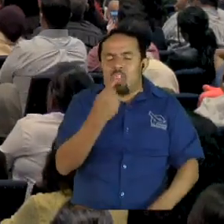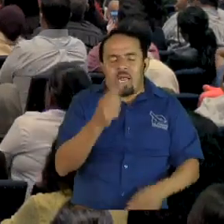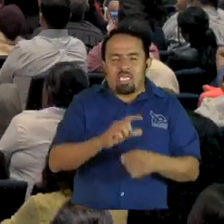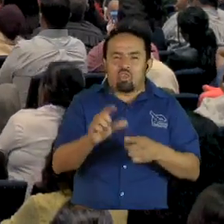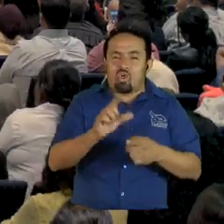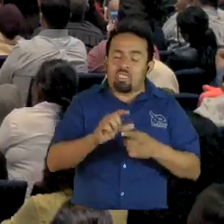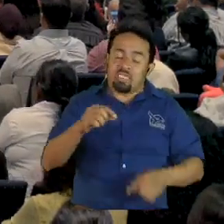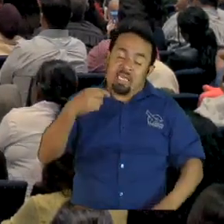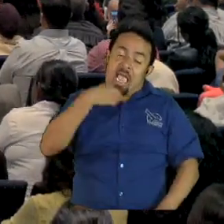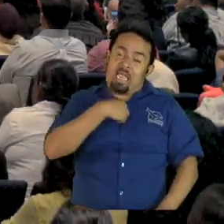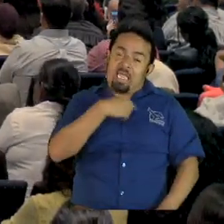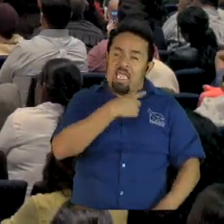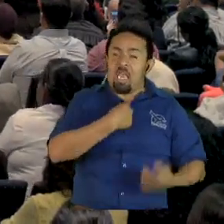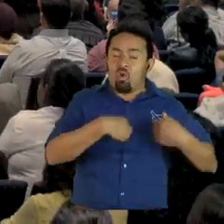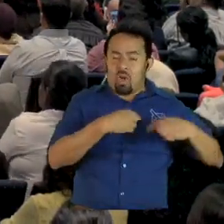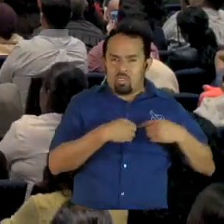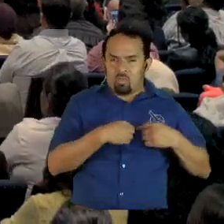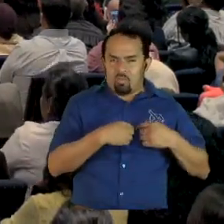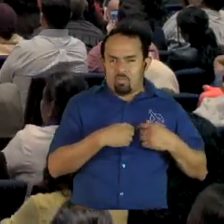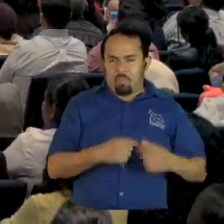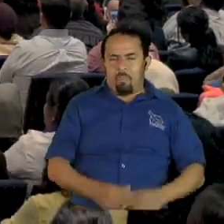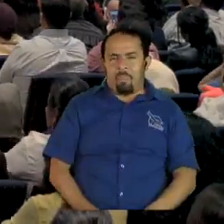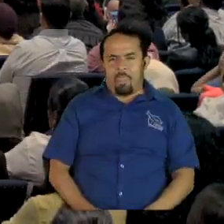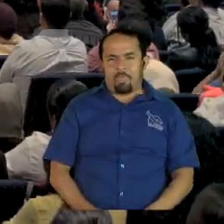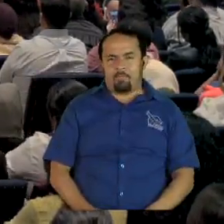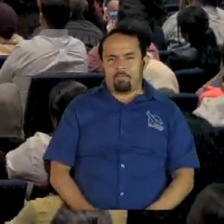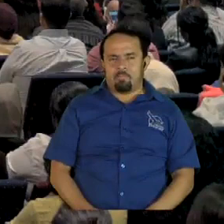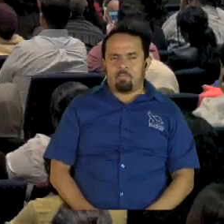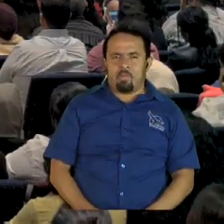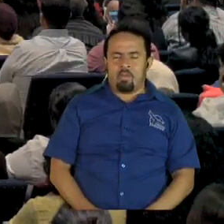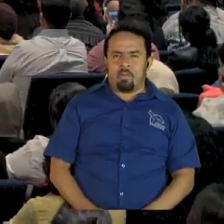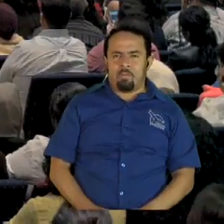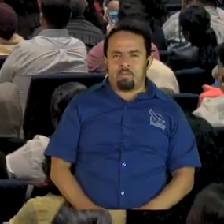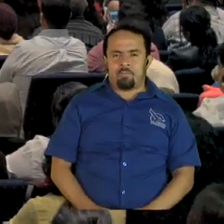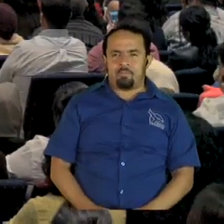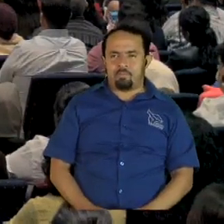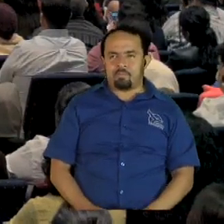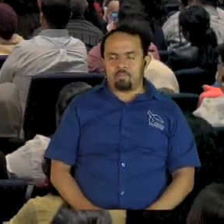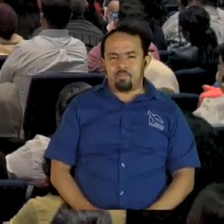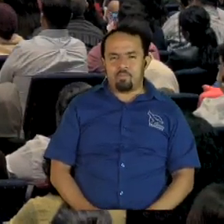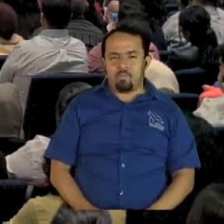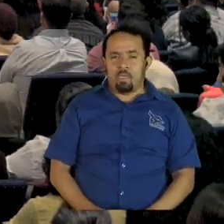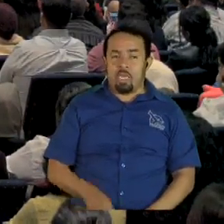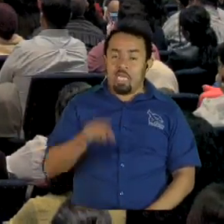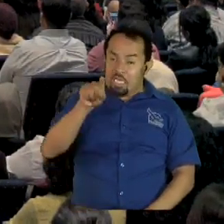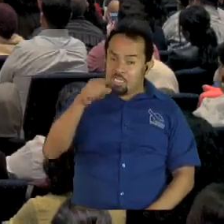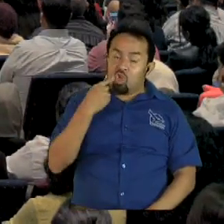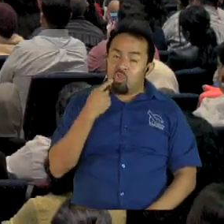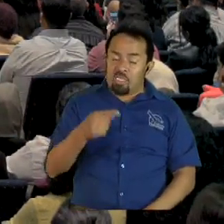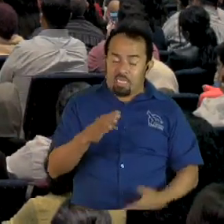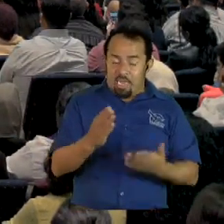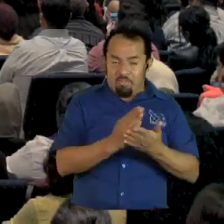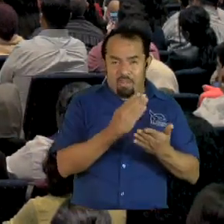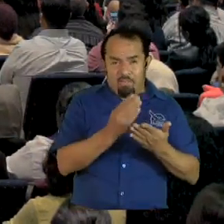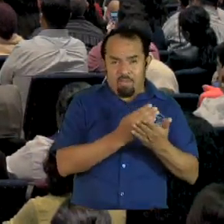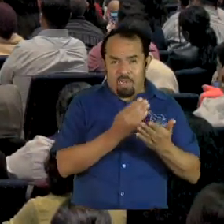juez corrupto dentro de nosotros mismos, tenemos una vida totalmente corrompida. Eso lo dice la Biblia. Pero entonces ahí